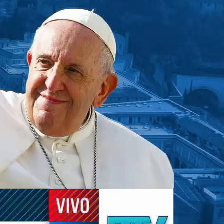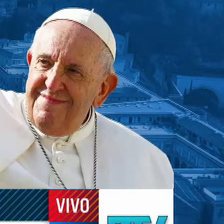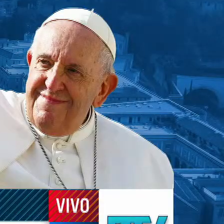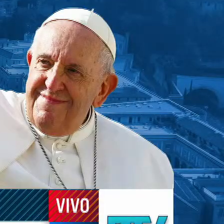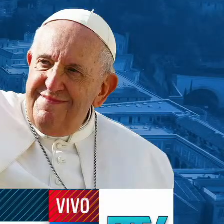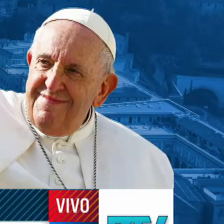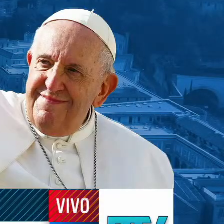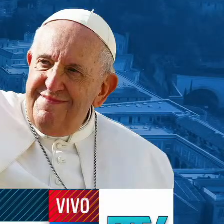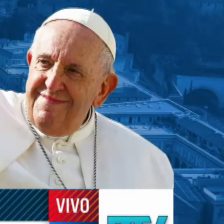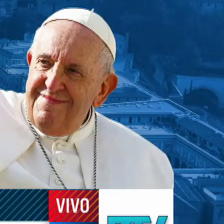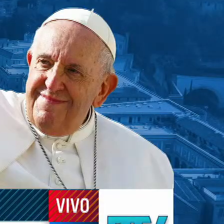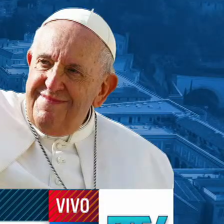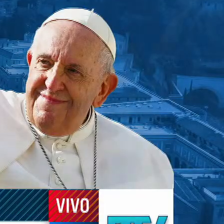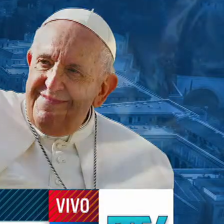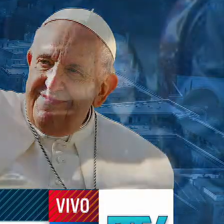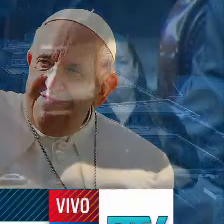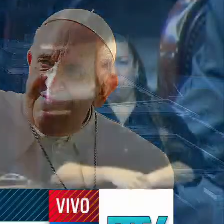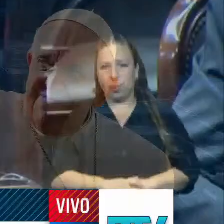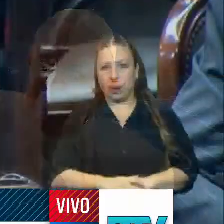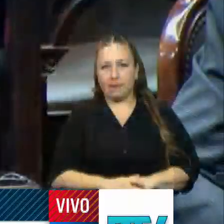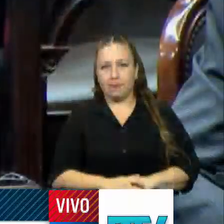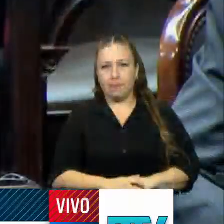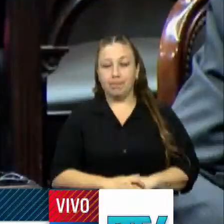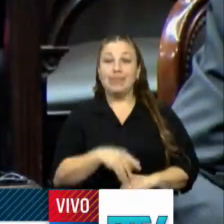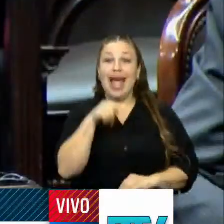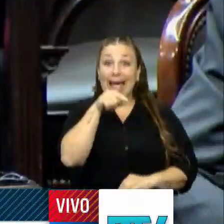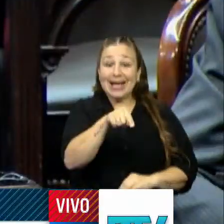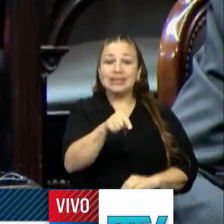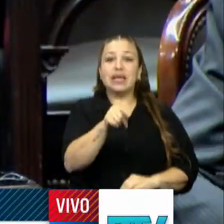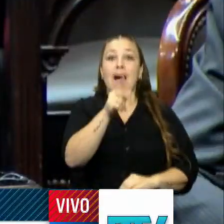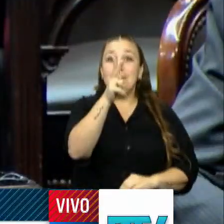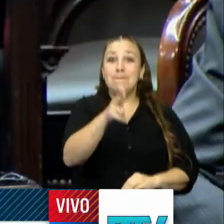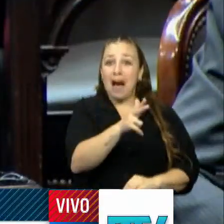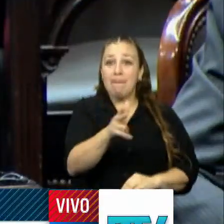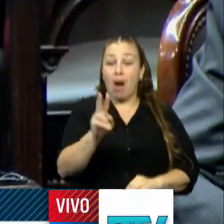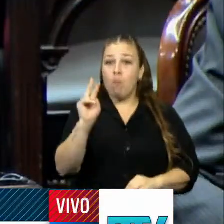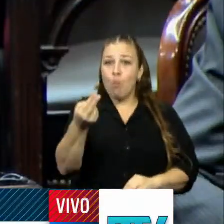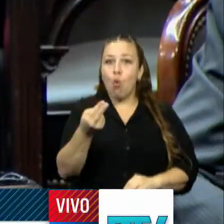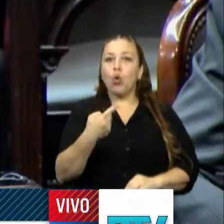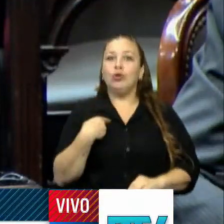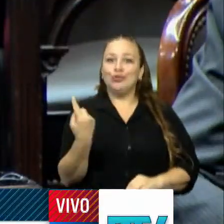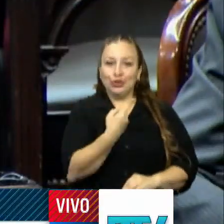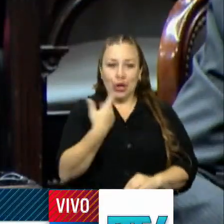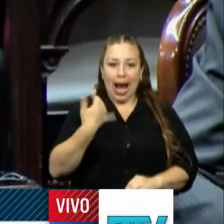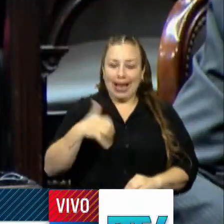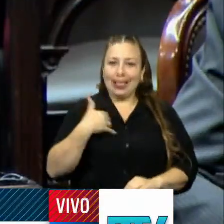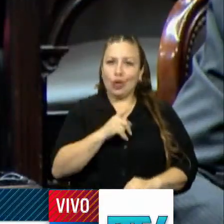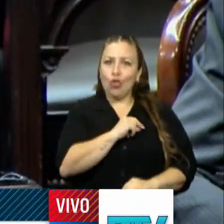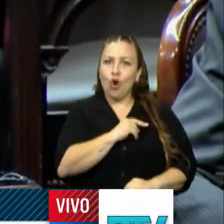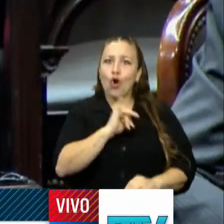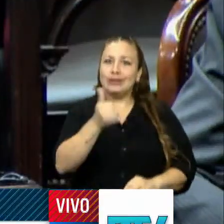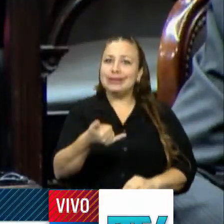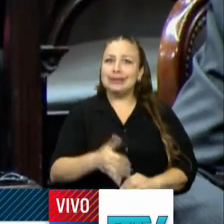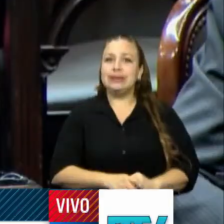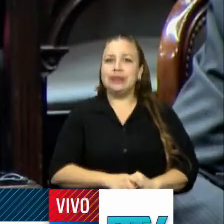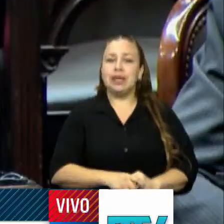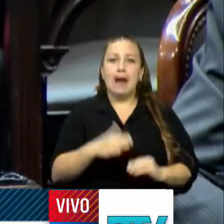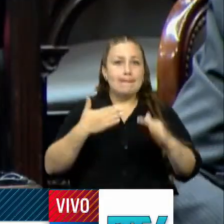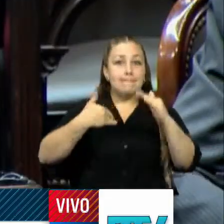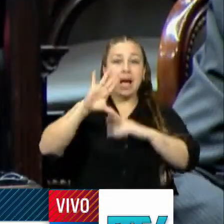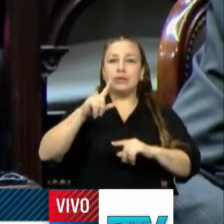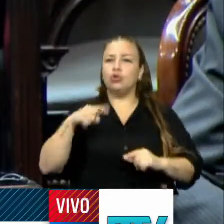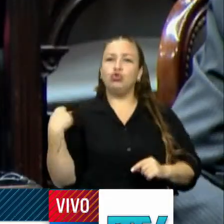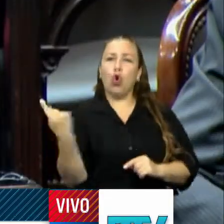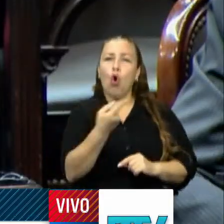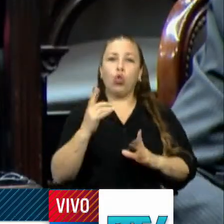bloque del PRO. La partida del Papa creo que nos conmueve a nosotros como argentinos, pero conmueve a toda la